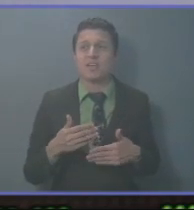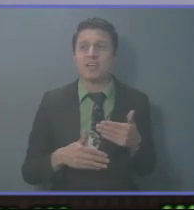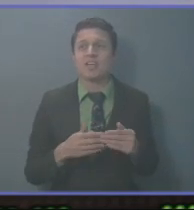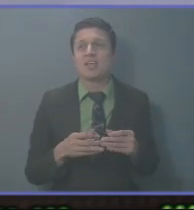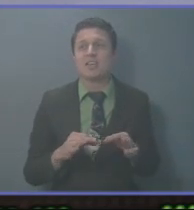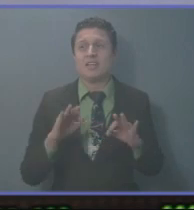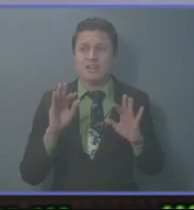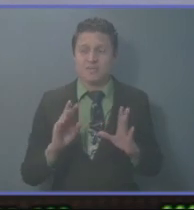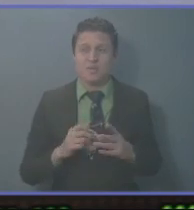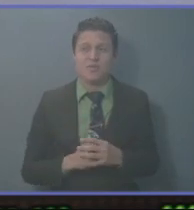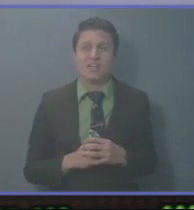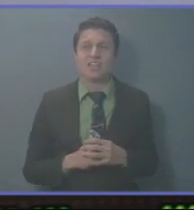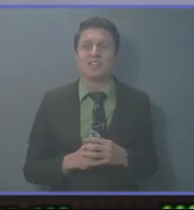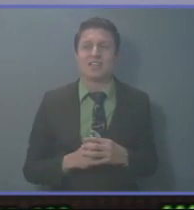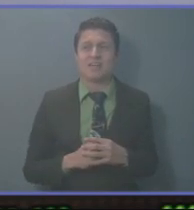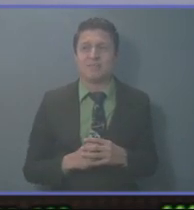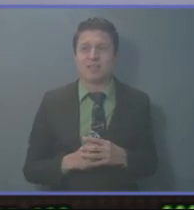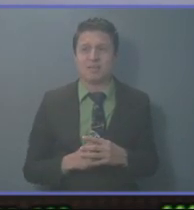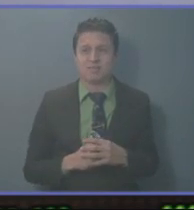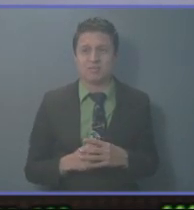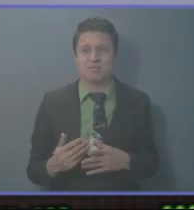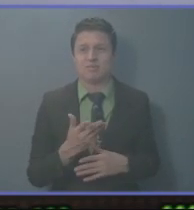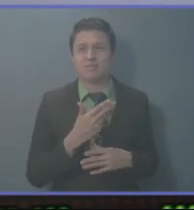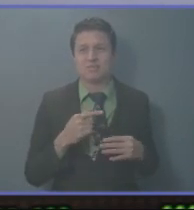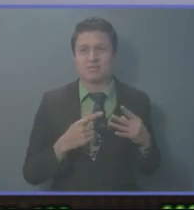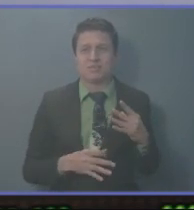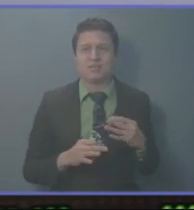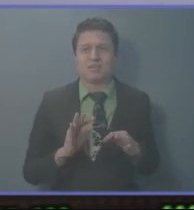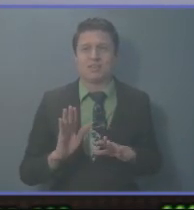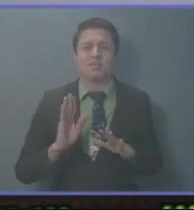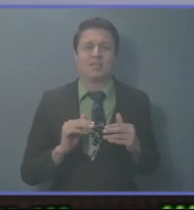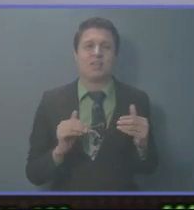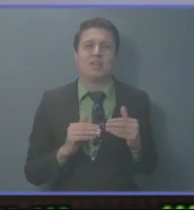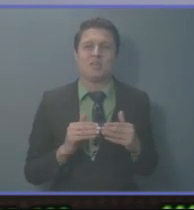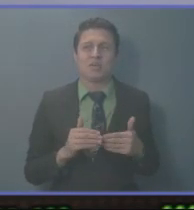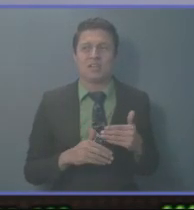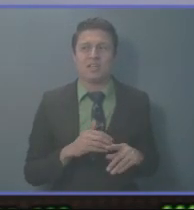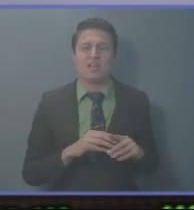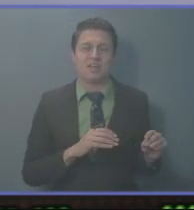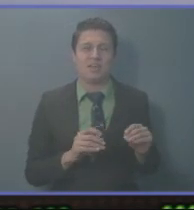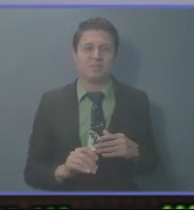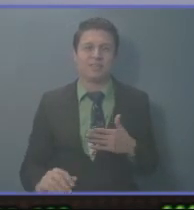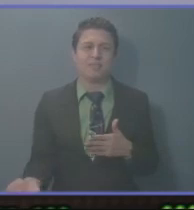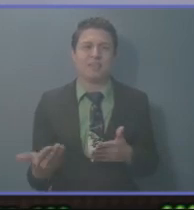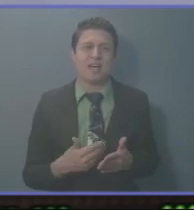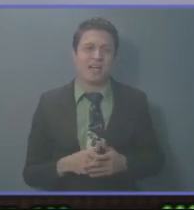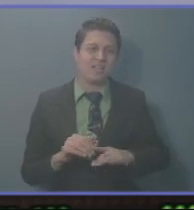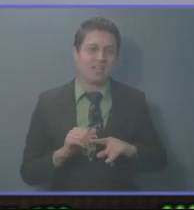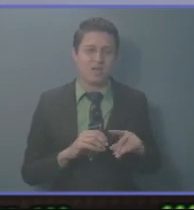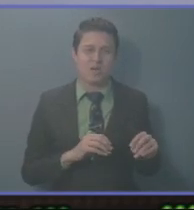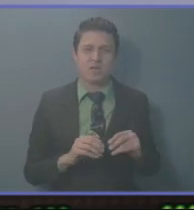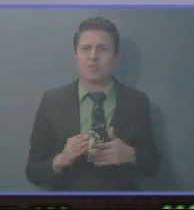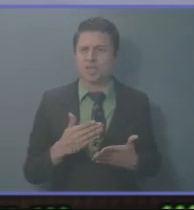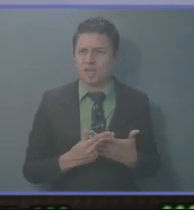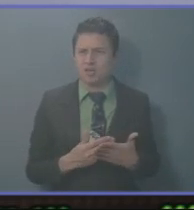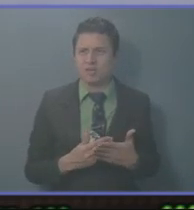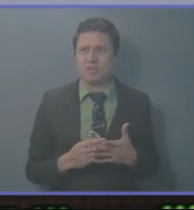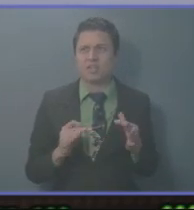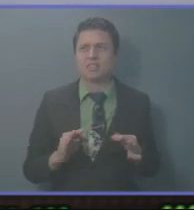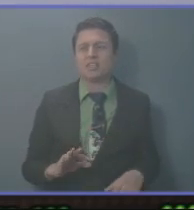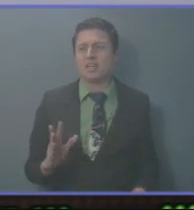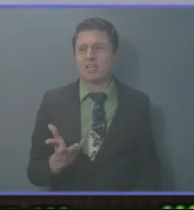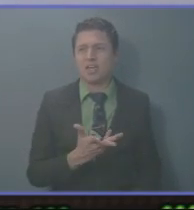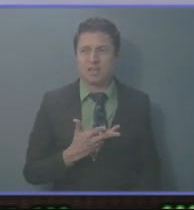dicha institución con la ley de bancos, resulta que el decreto 537 le restringe ciertas actividades